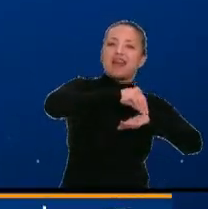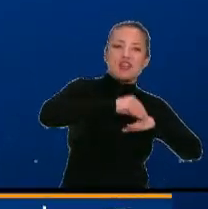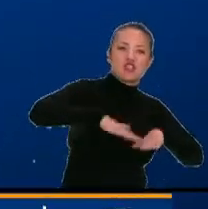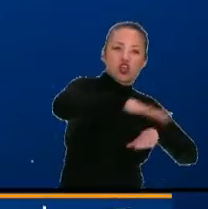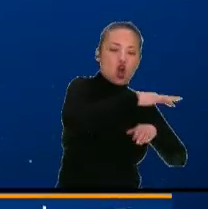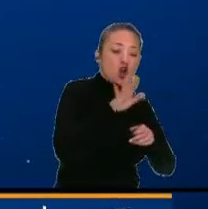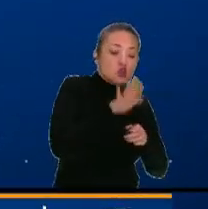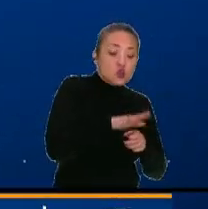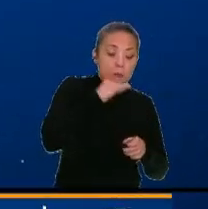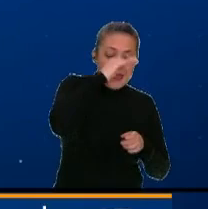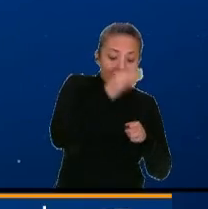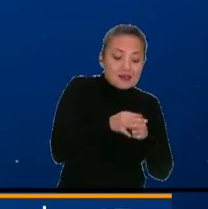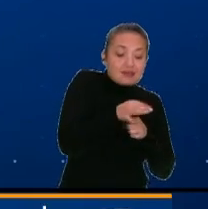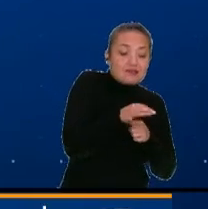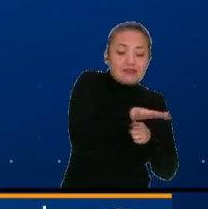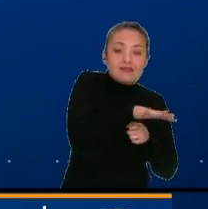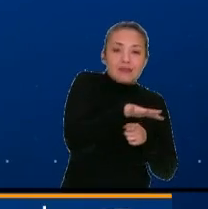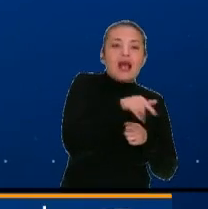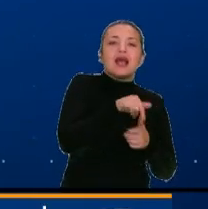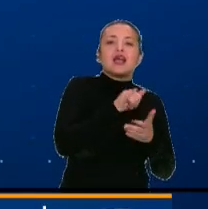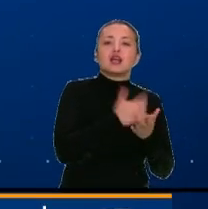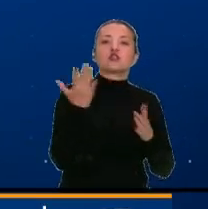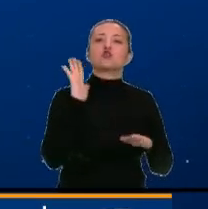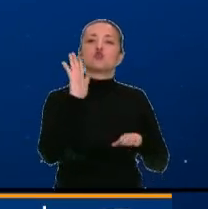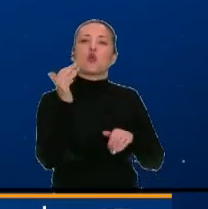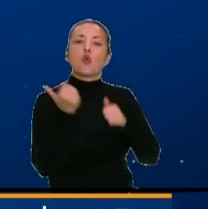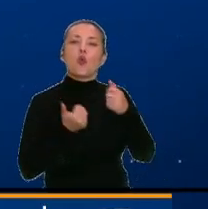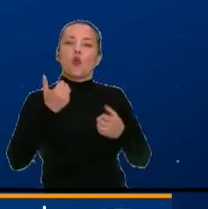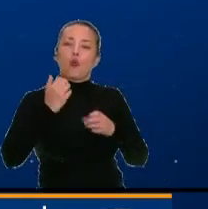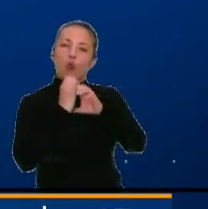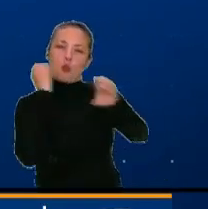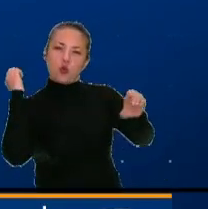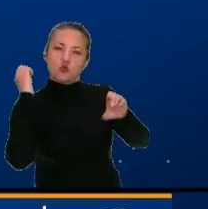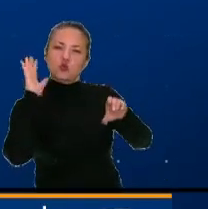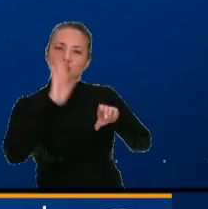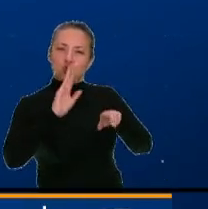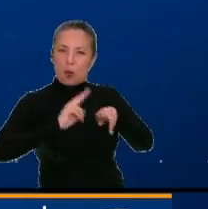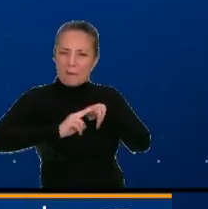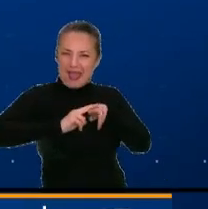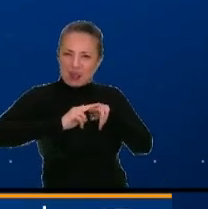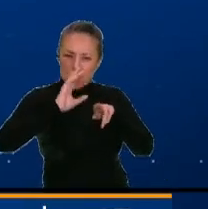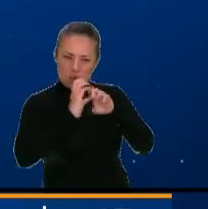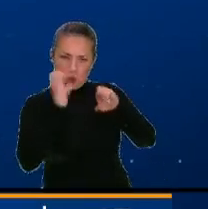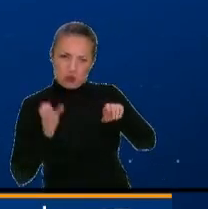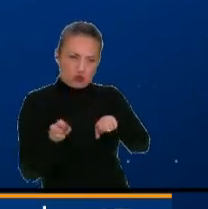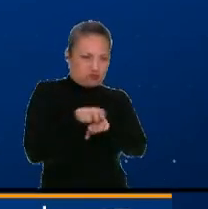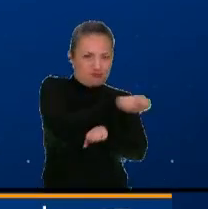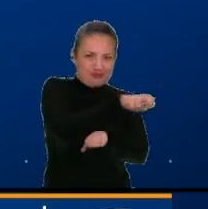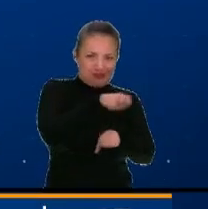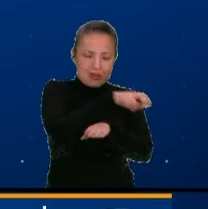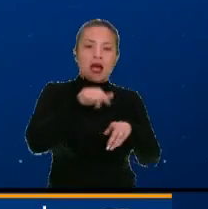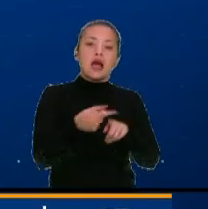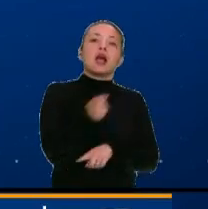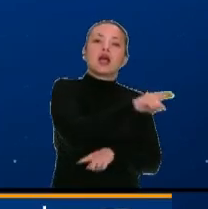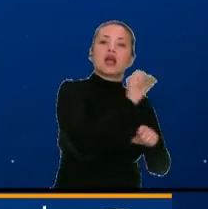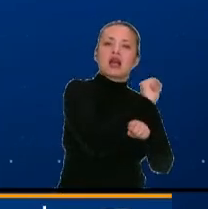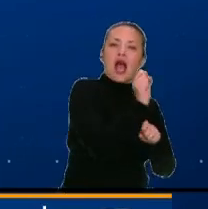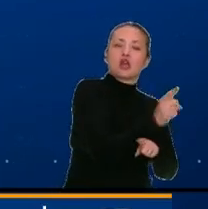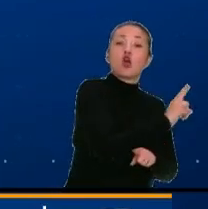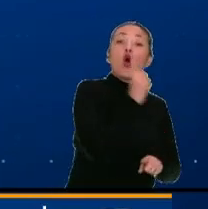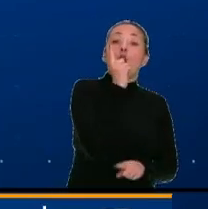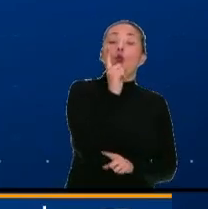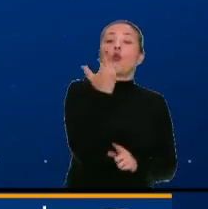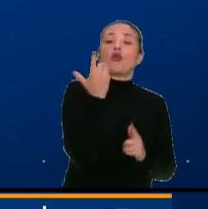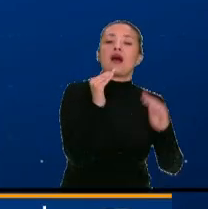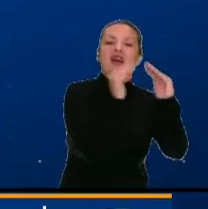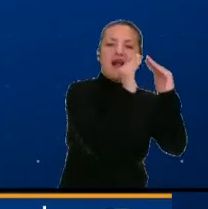metropolitana del Valle de Aburrá, entre un bus alimentador del metro y varios vehículos. Al momento el saldo es de una